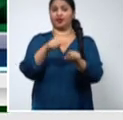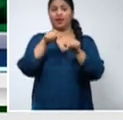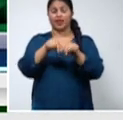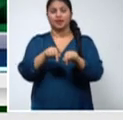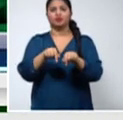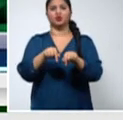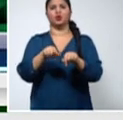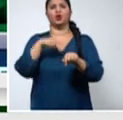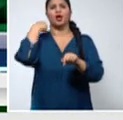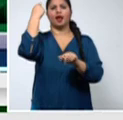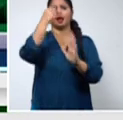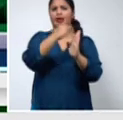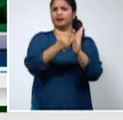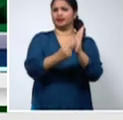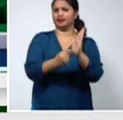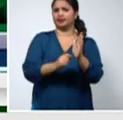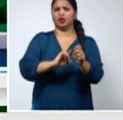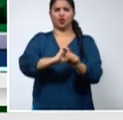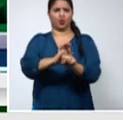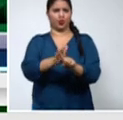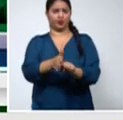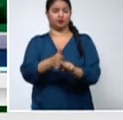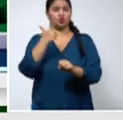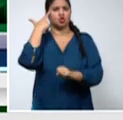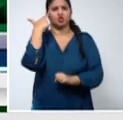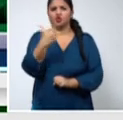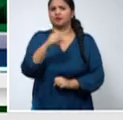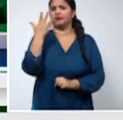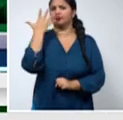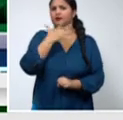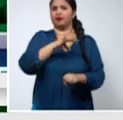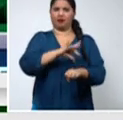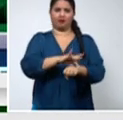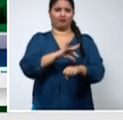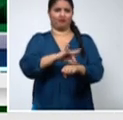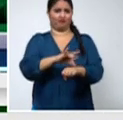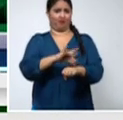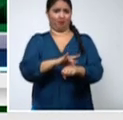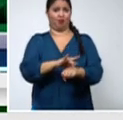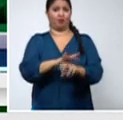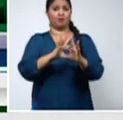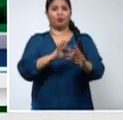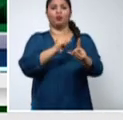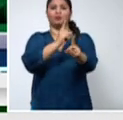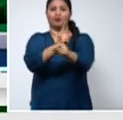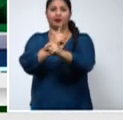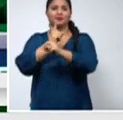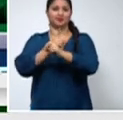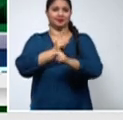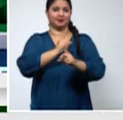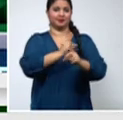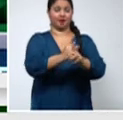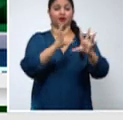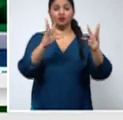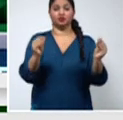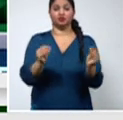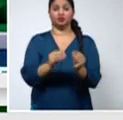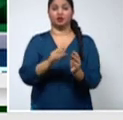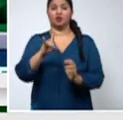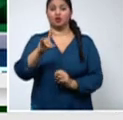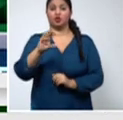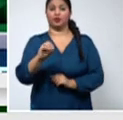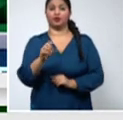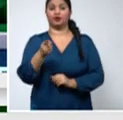es donde se buscan fundamentalmente. Y ya en el acumulado pues es el